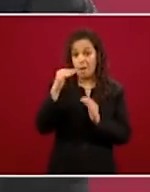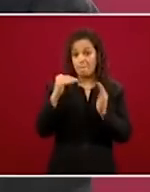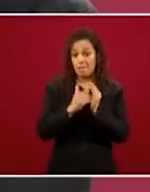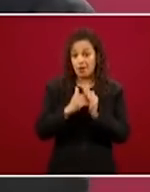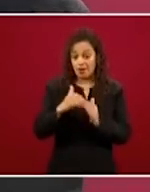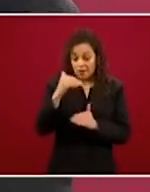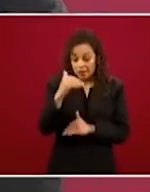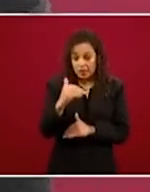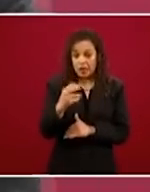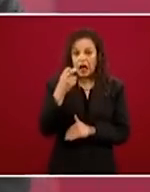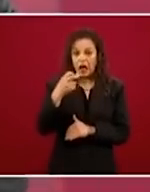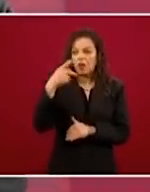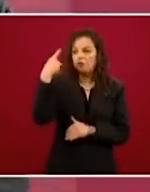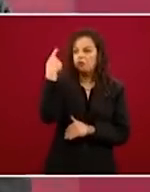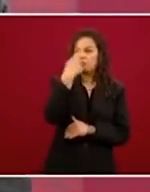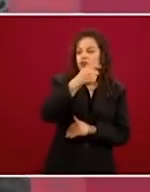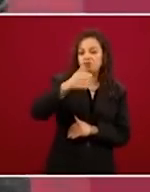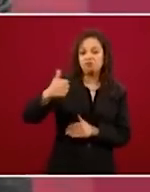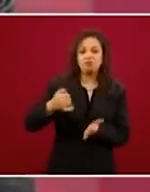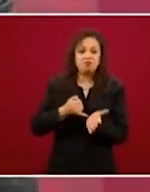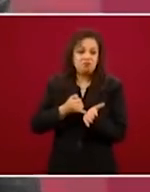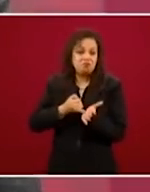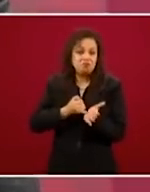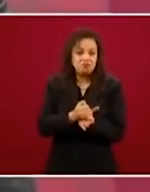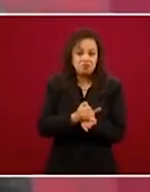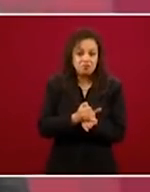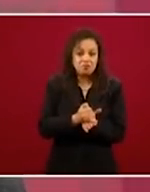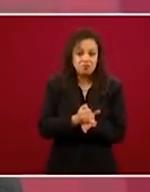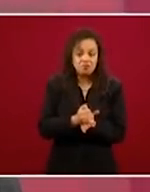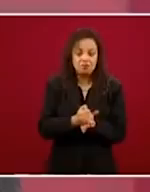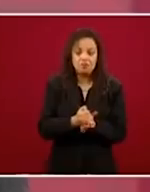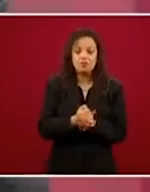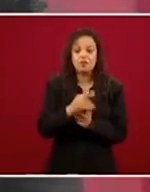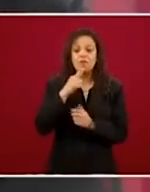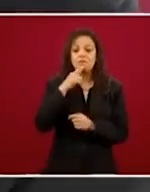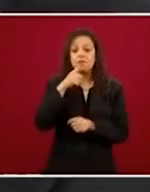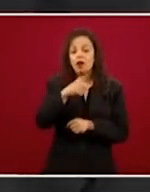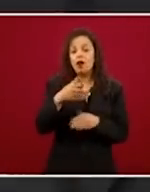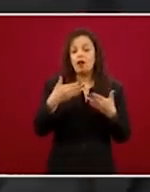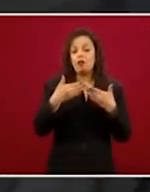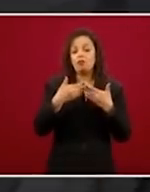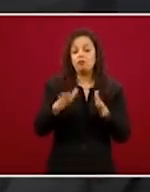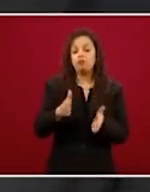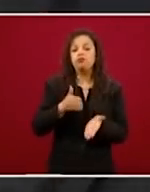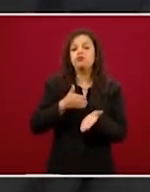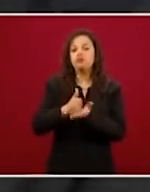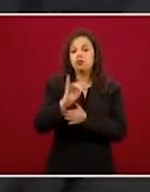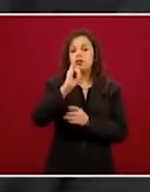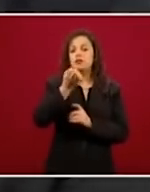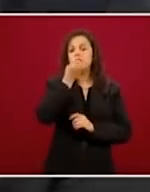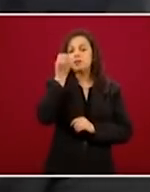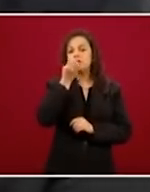decidían darle entrada a los que contestaban bien